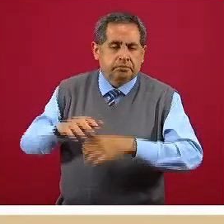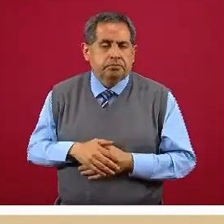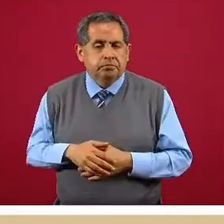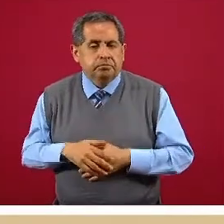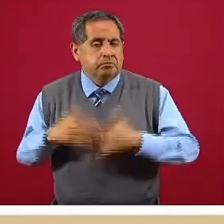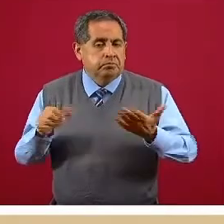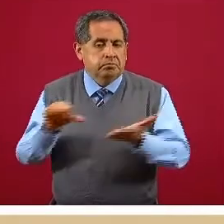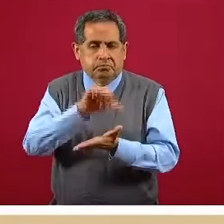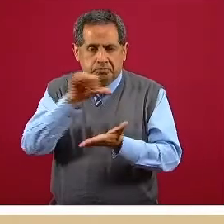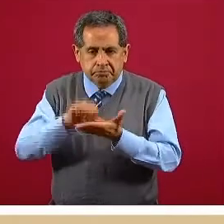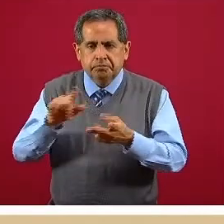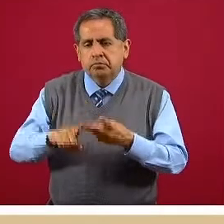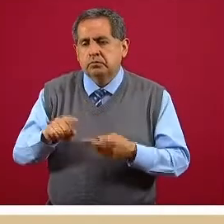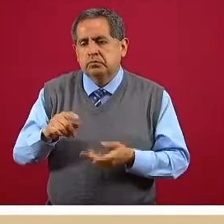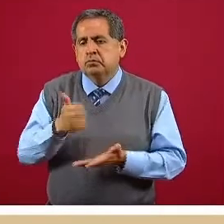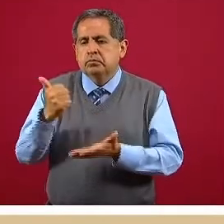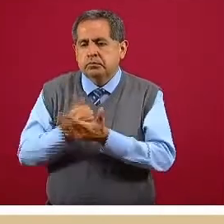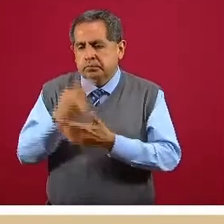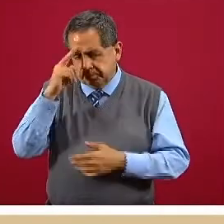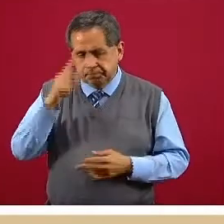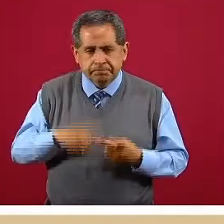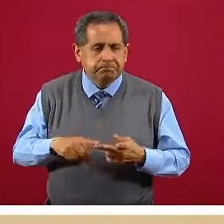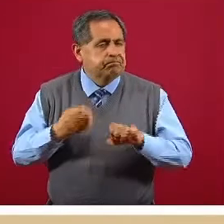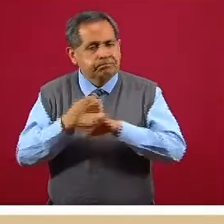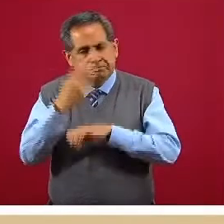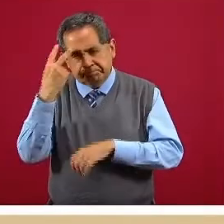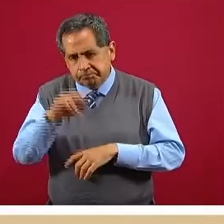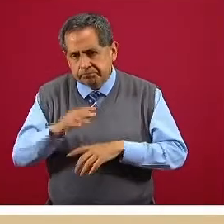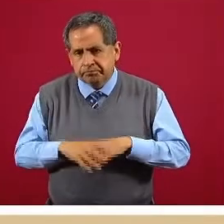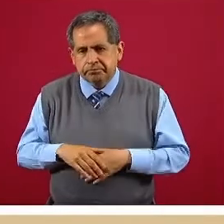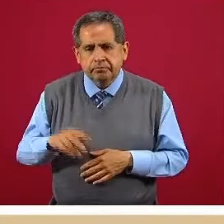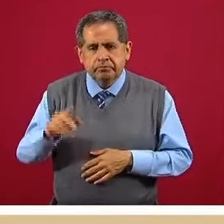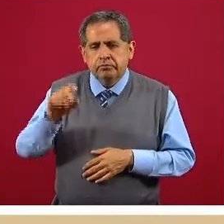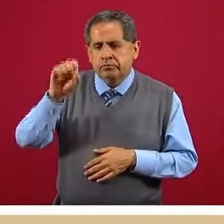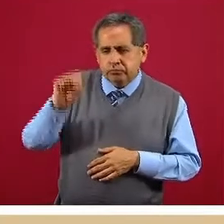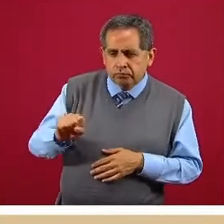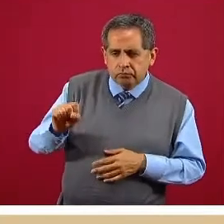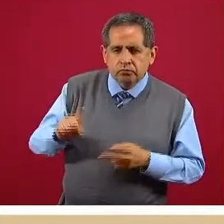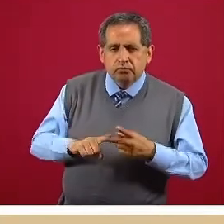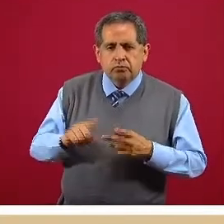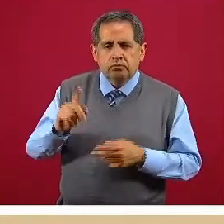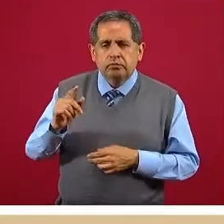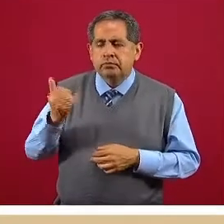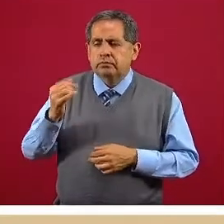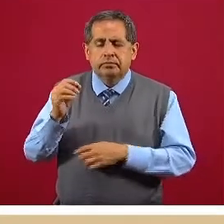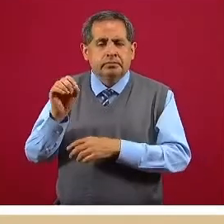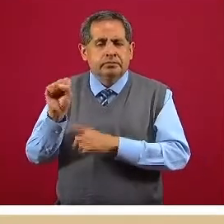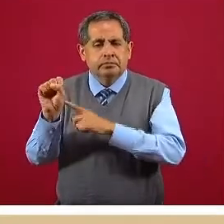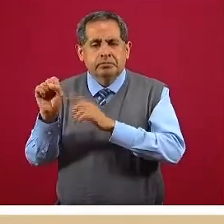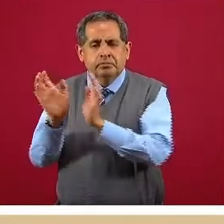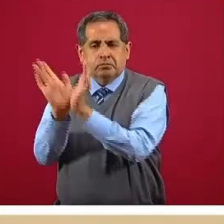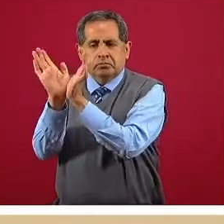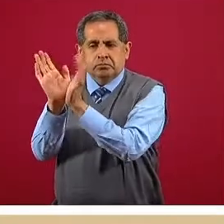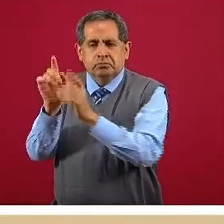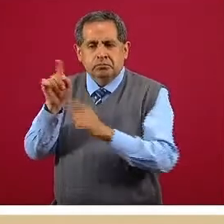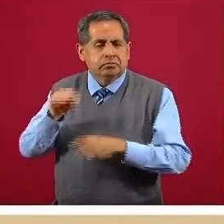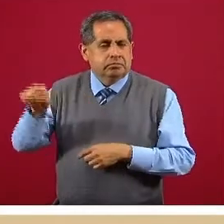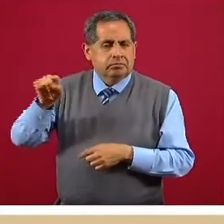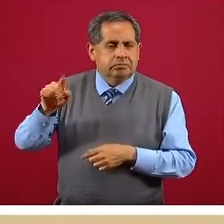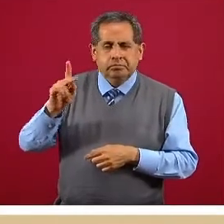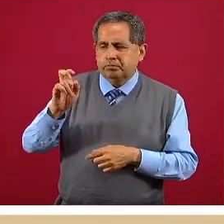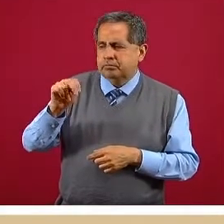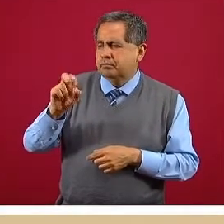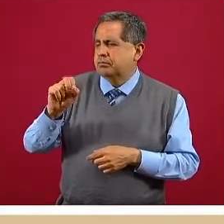región Centro, Ciudad de México, Estado de México, Pacífico Sur y Península. La que sigue, y en